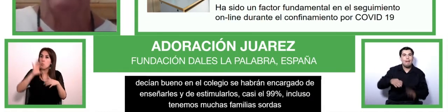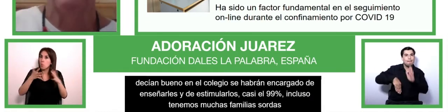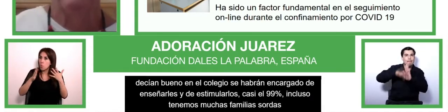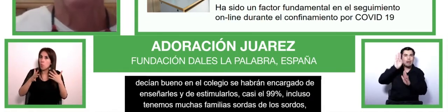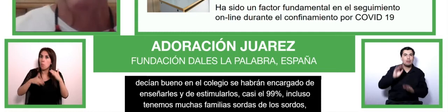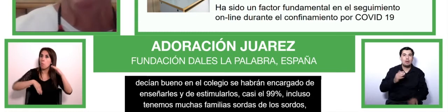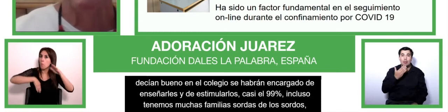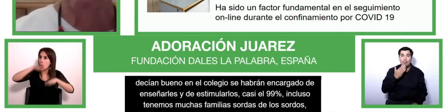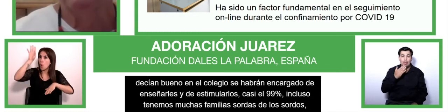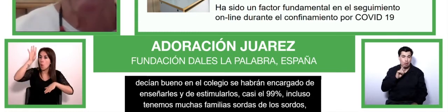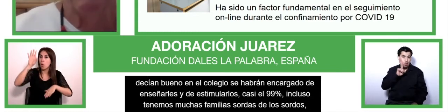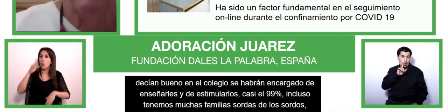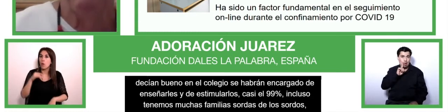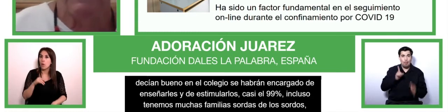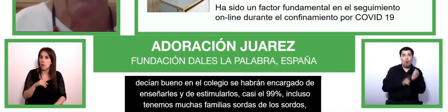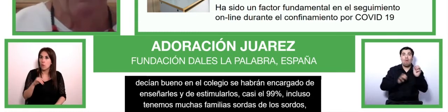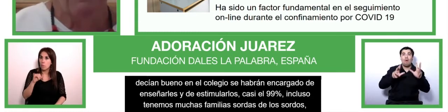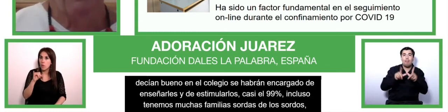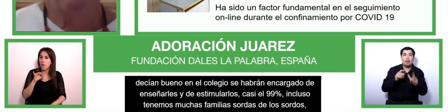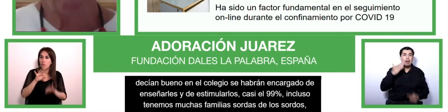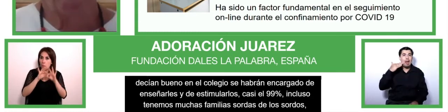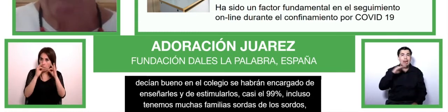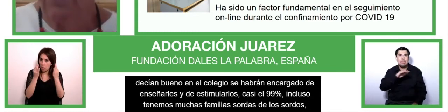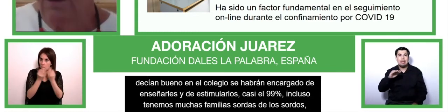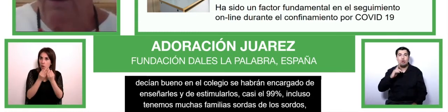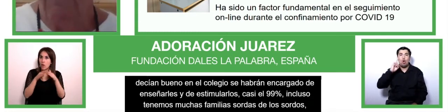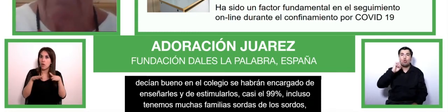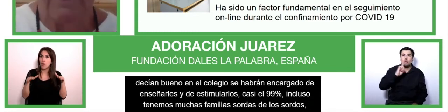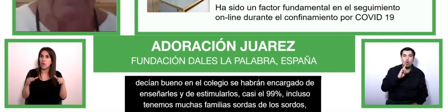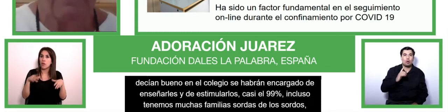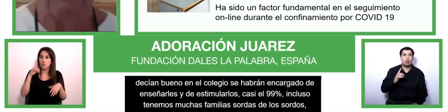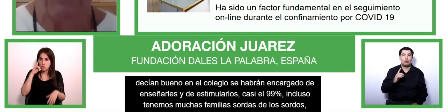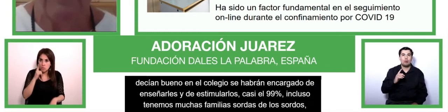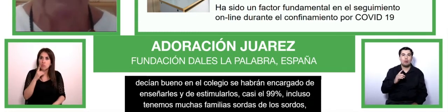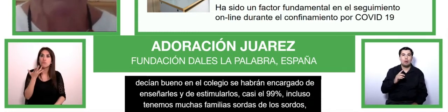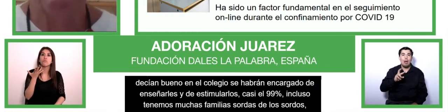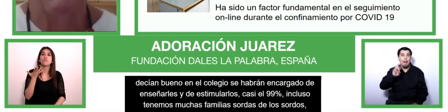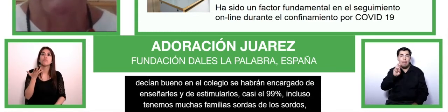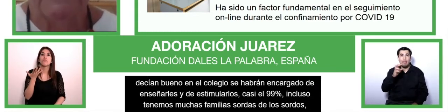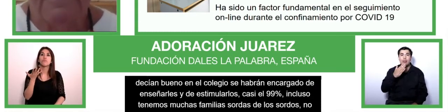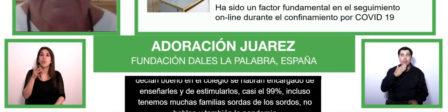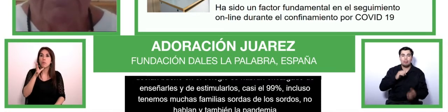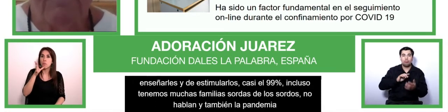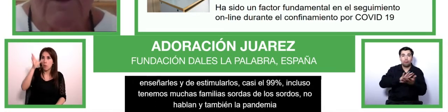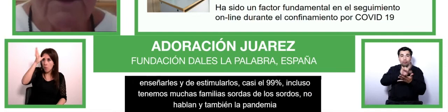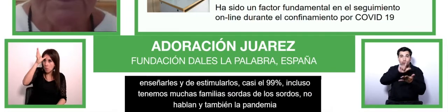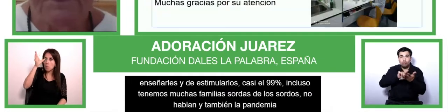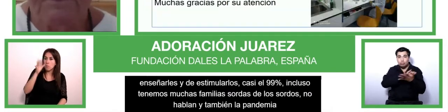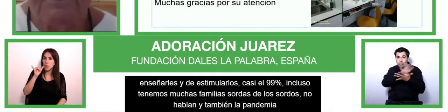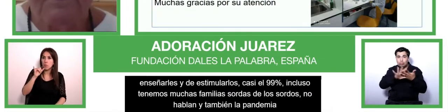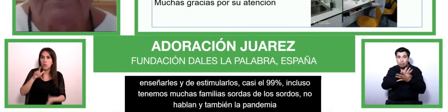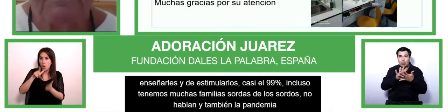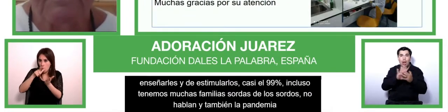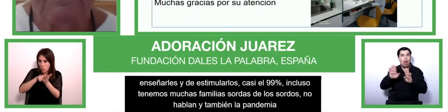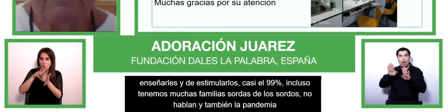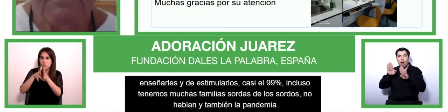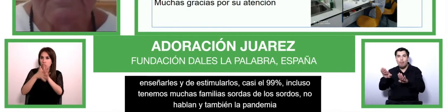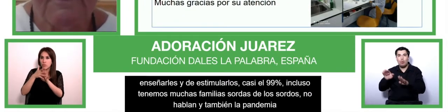hablan y también durante la pandemia han colaborado de forma excepcional. La siguiente, por favor.